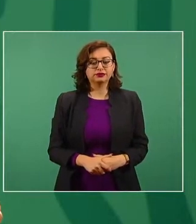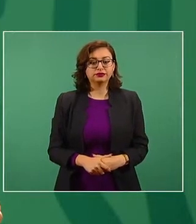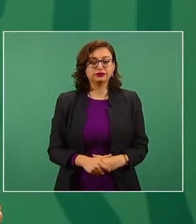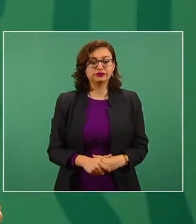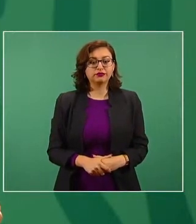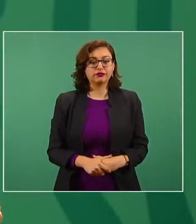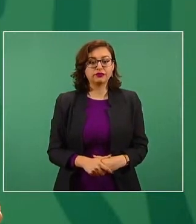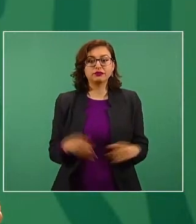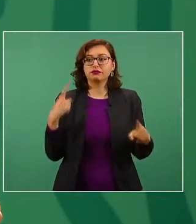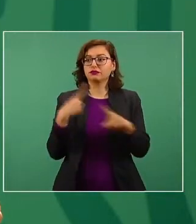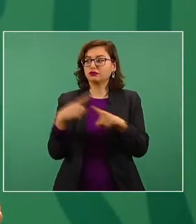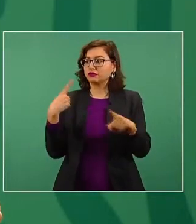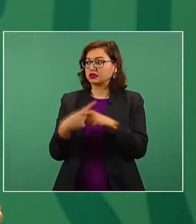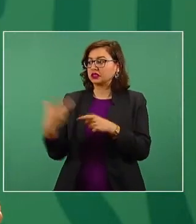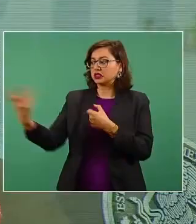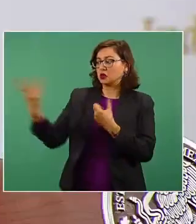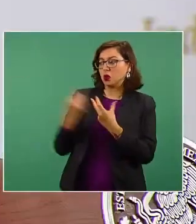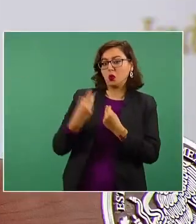adherirse?